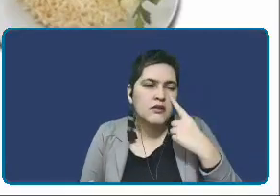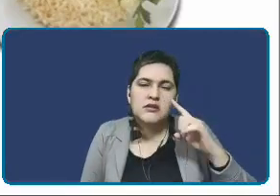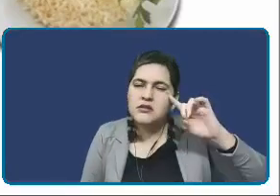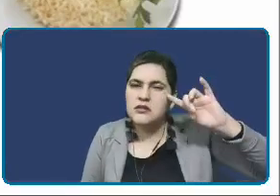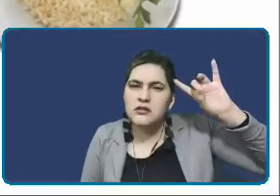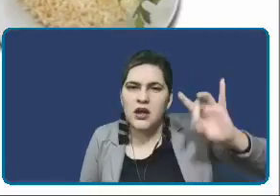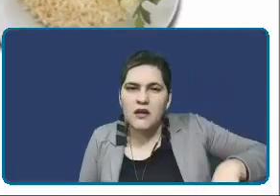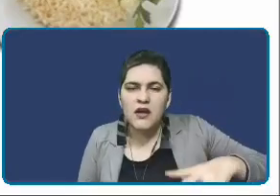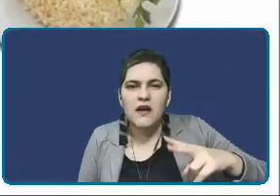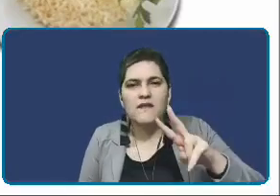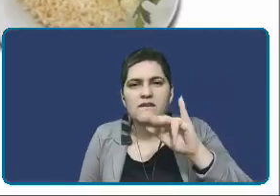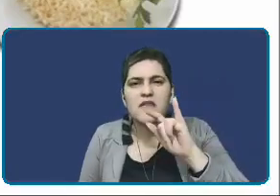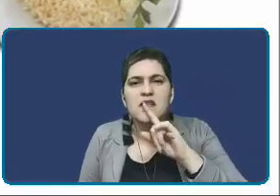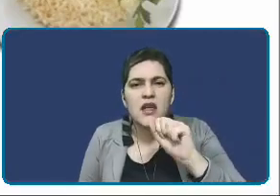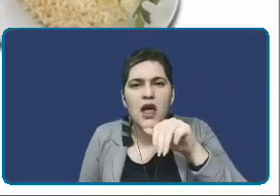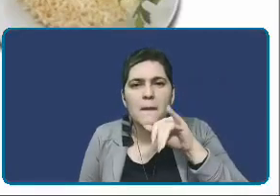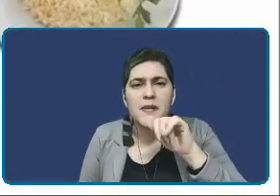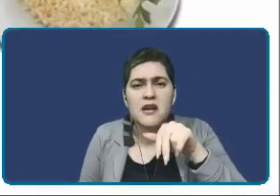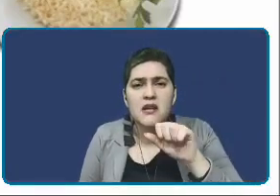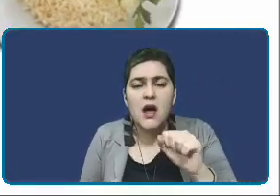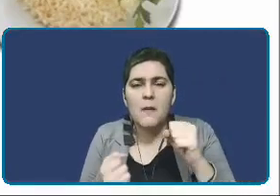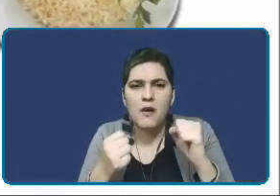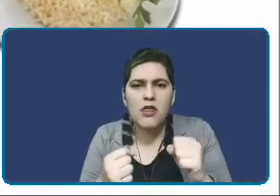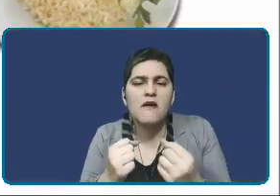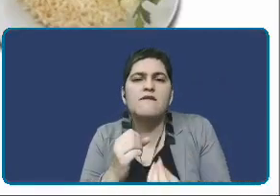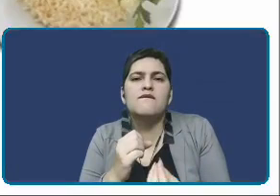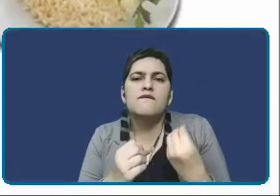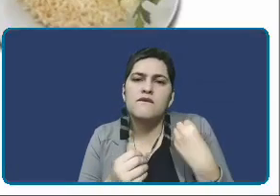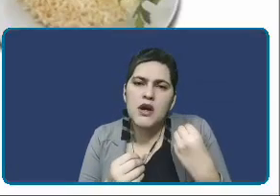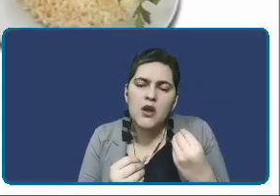bueno suplementarlas o es bueno agregarlas, pero